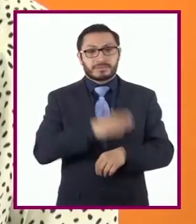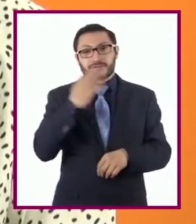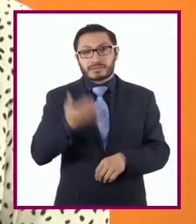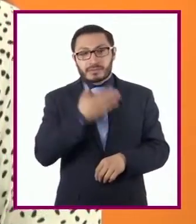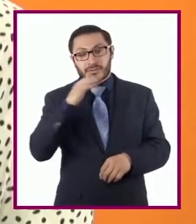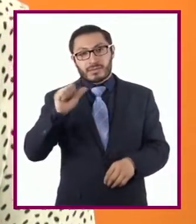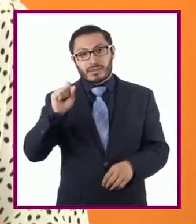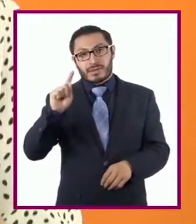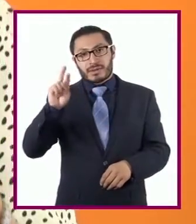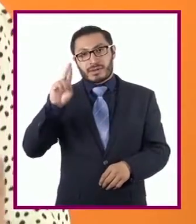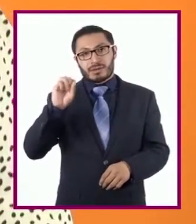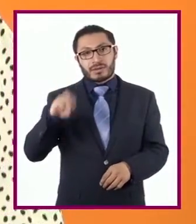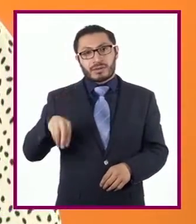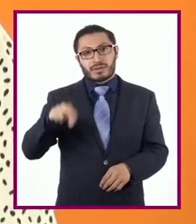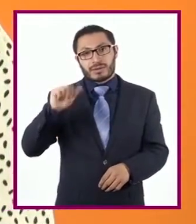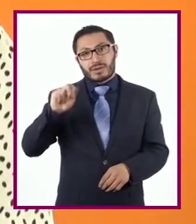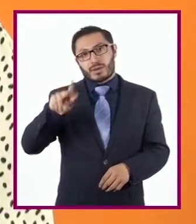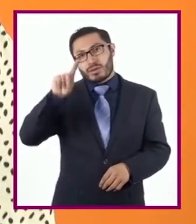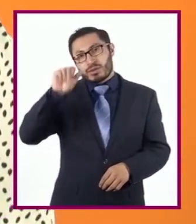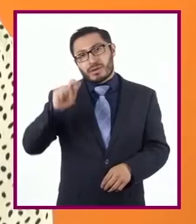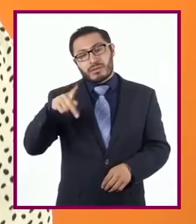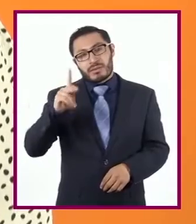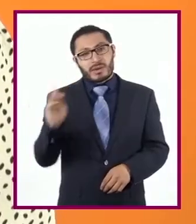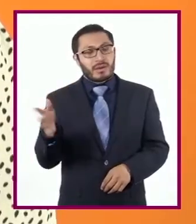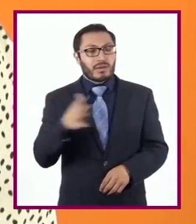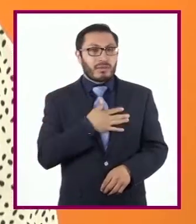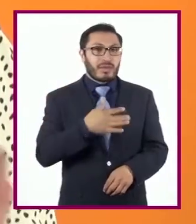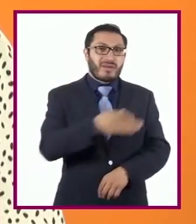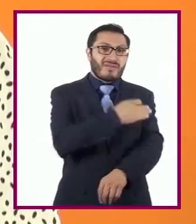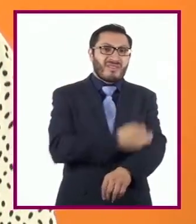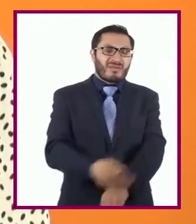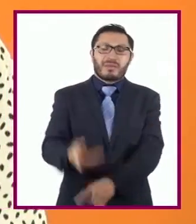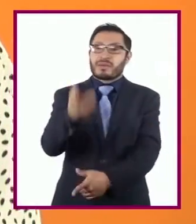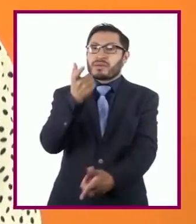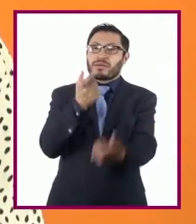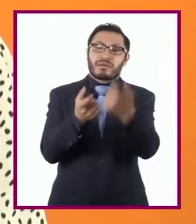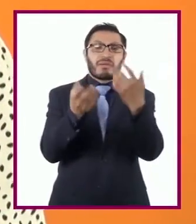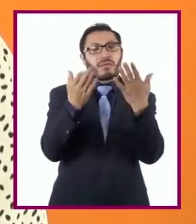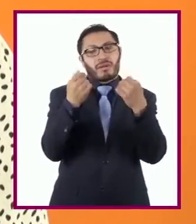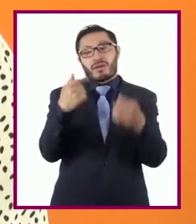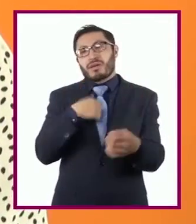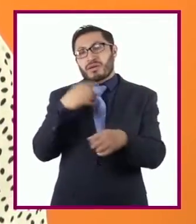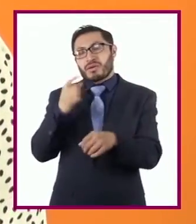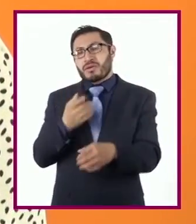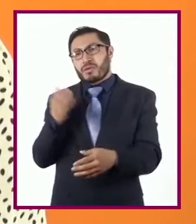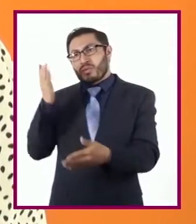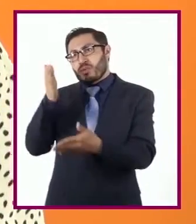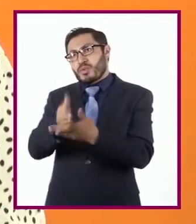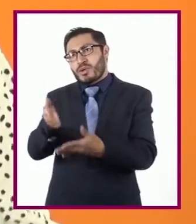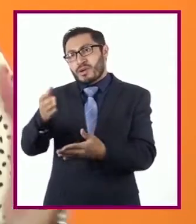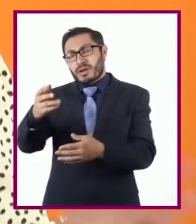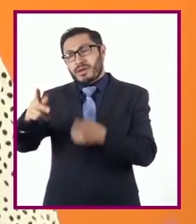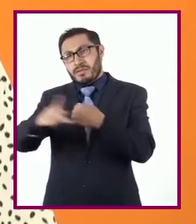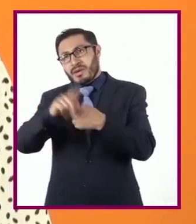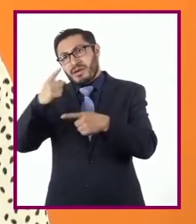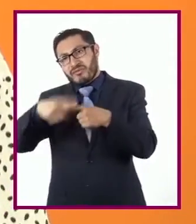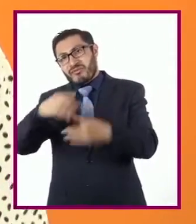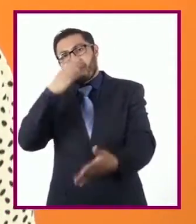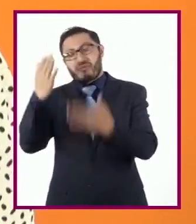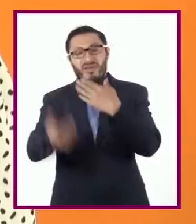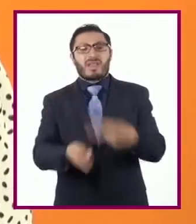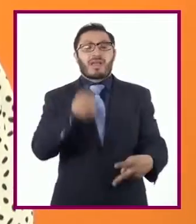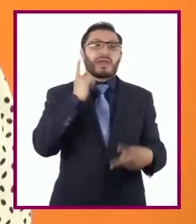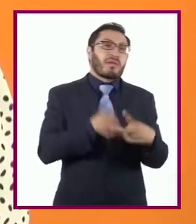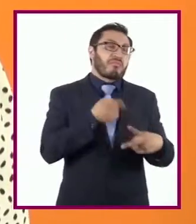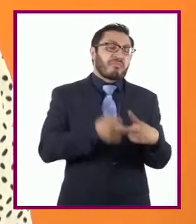astronauta, pero mis padres no tienen los medios para mandarme a estudiar a otro país, no soy tan bueno en matemáticas, no soy tan bueno